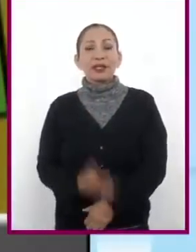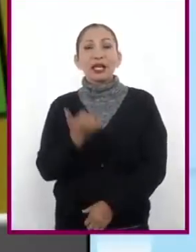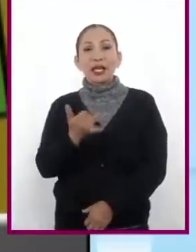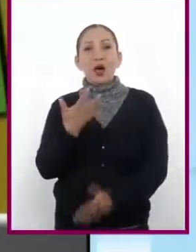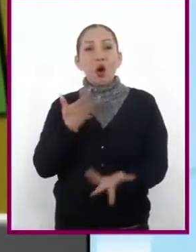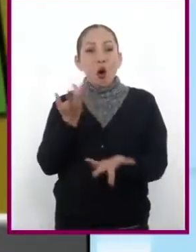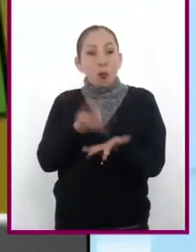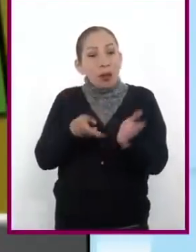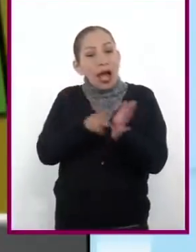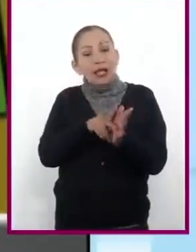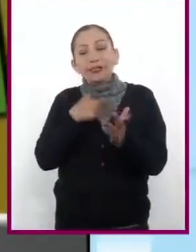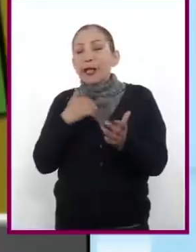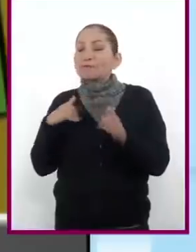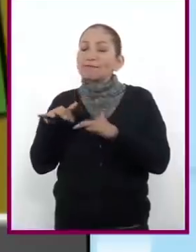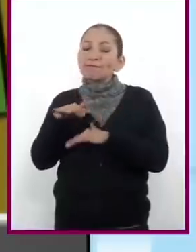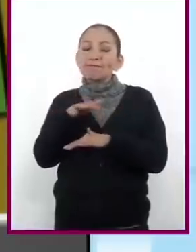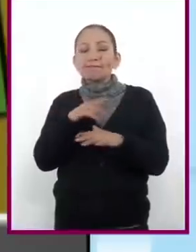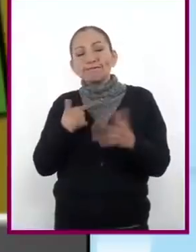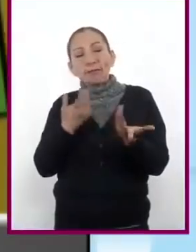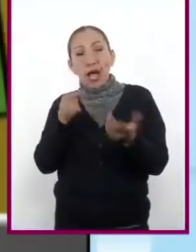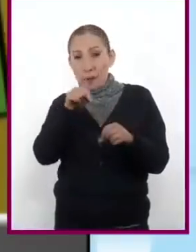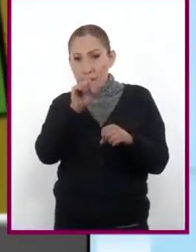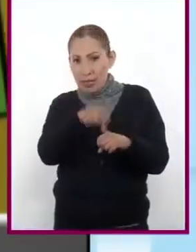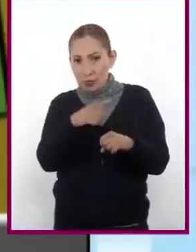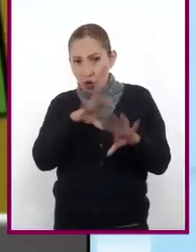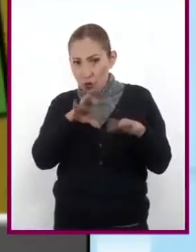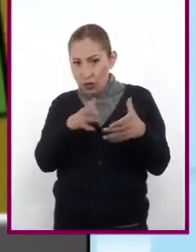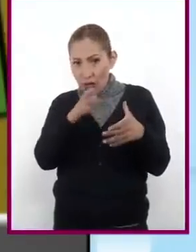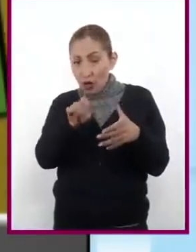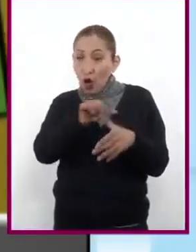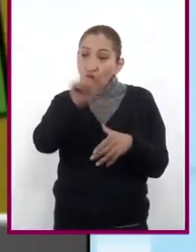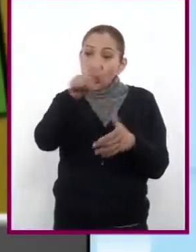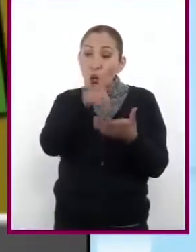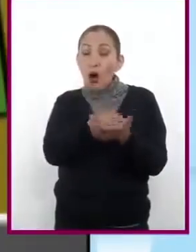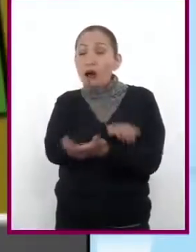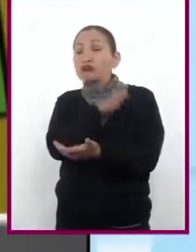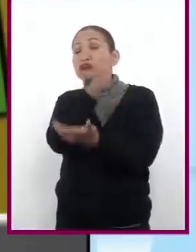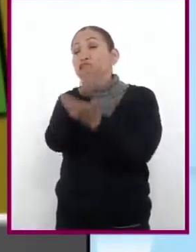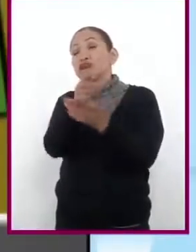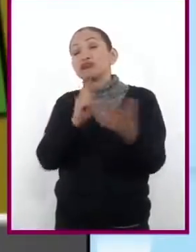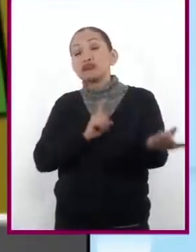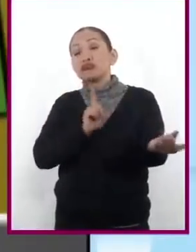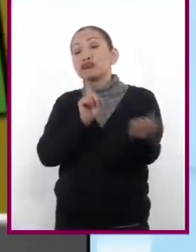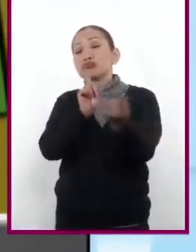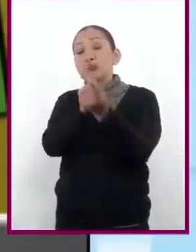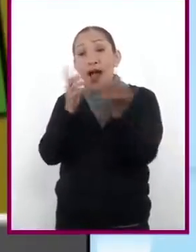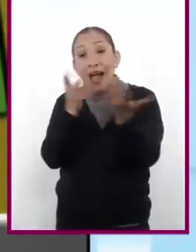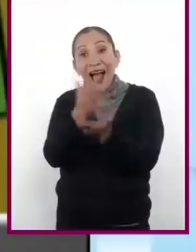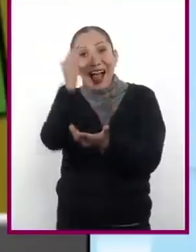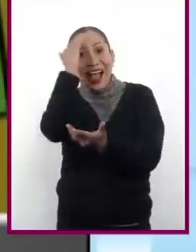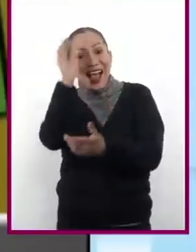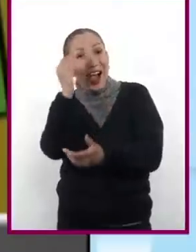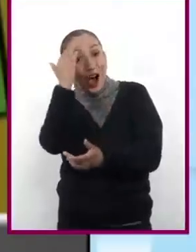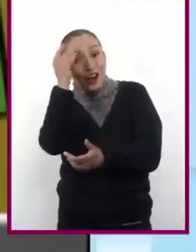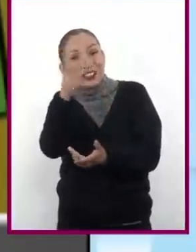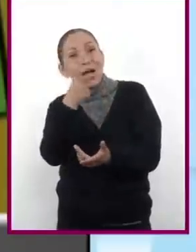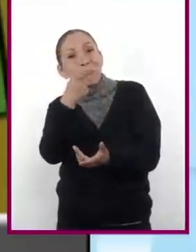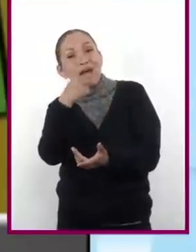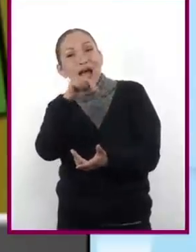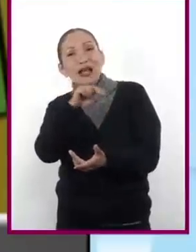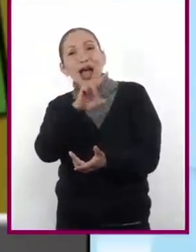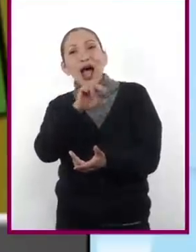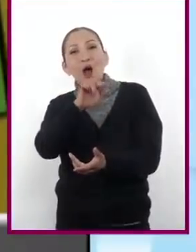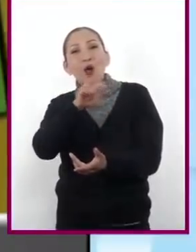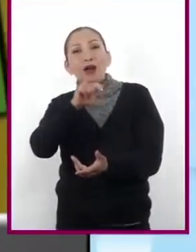Las plazas donde, aunque no estemos ahí en la comunidad, en otro lugar, los que nos conocemos hablamos el